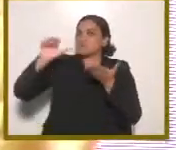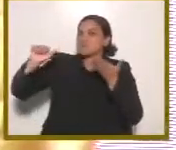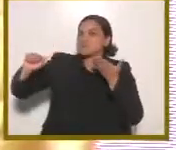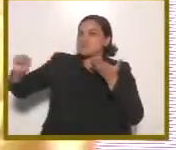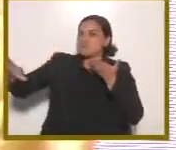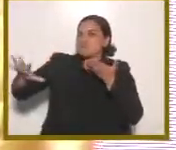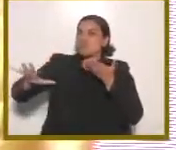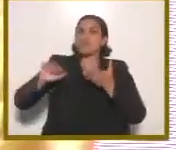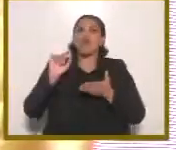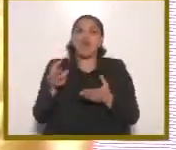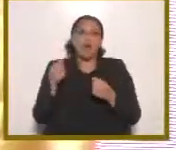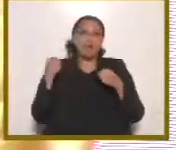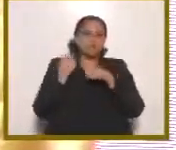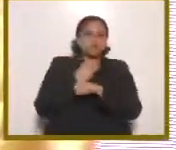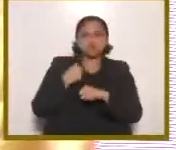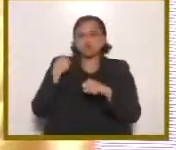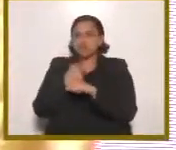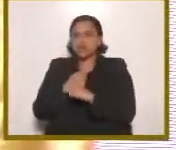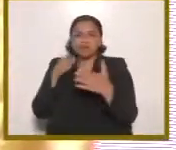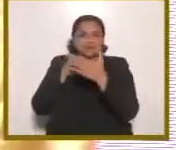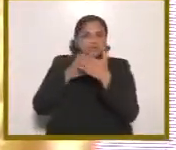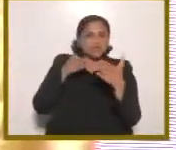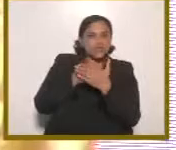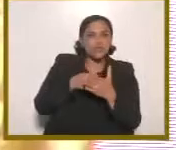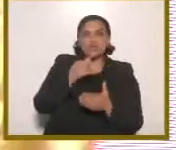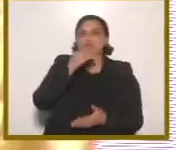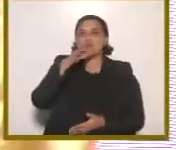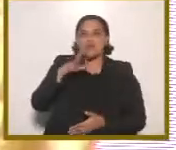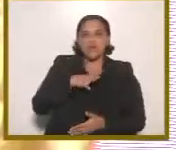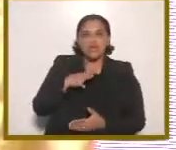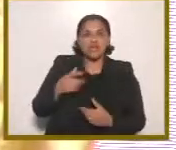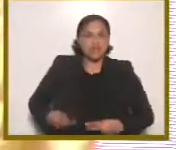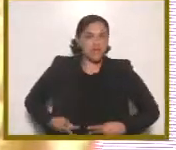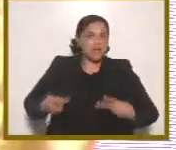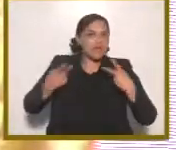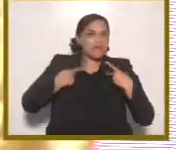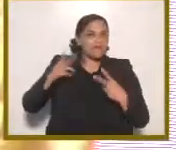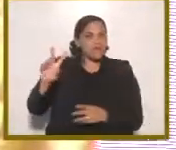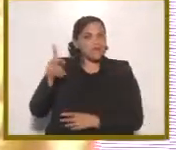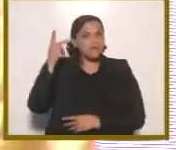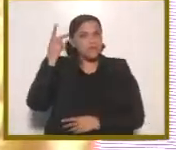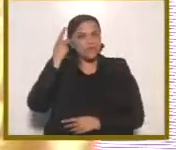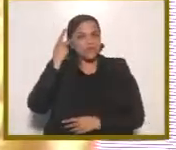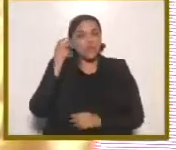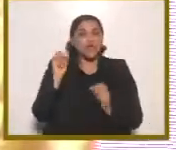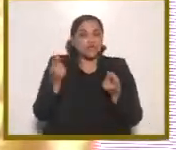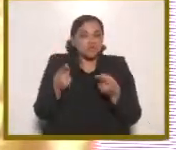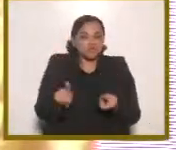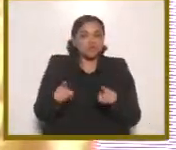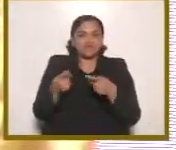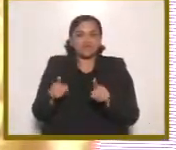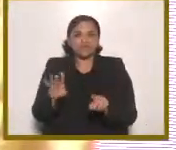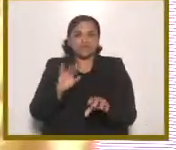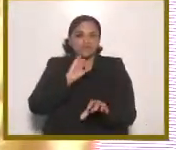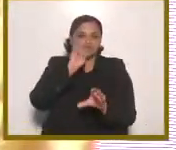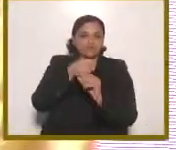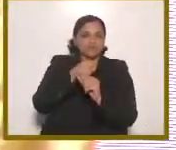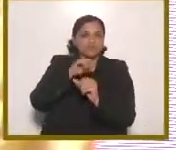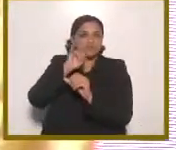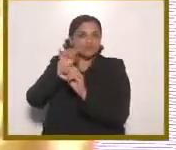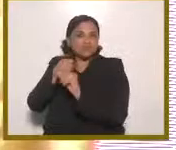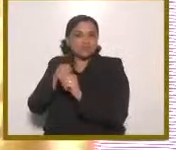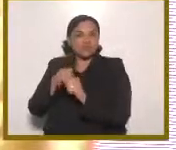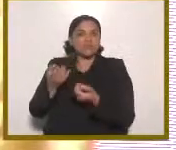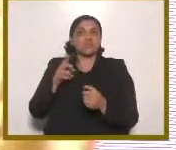casos de violencia contra las mujeres en la vida política que se produzcan en su interior, comprometiendo a los órganos de